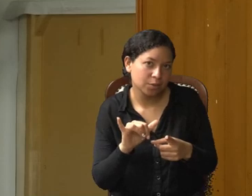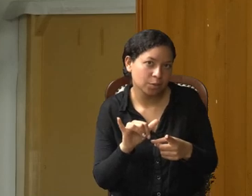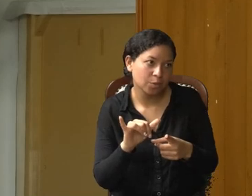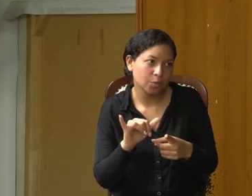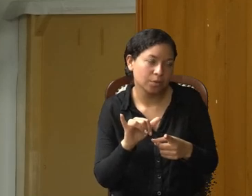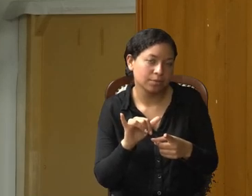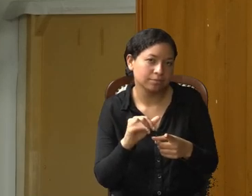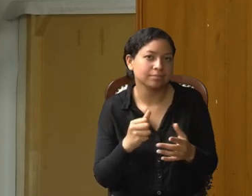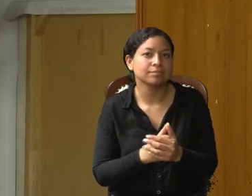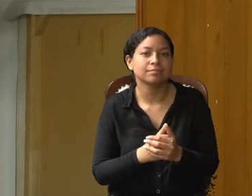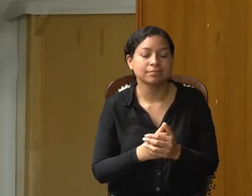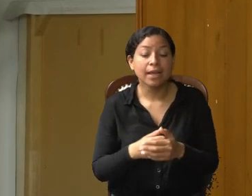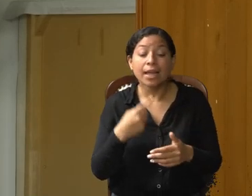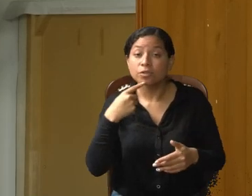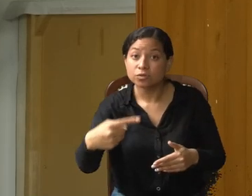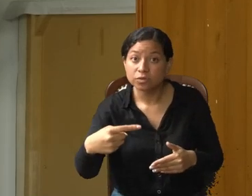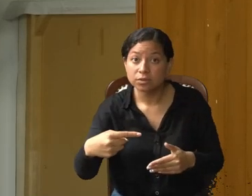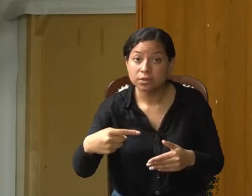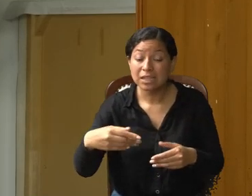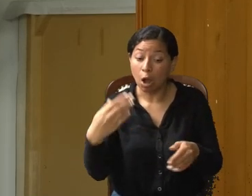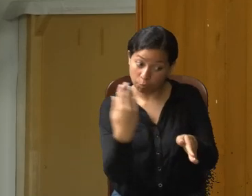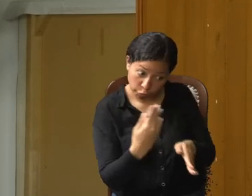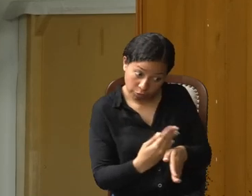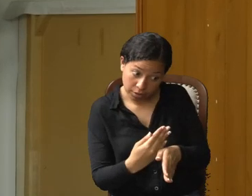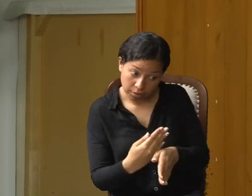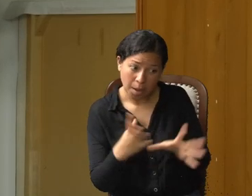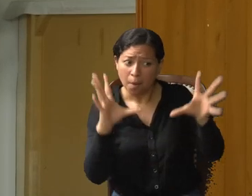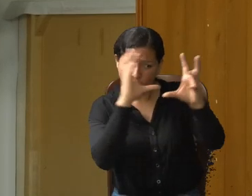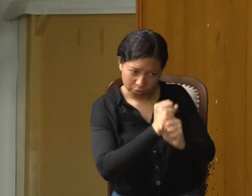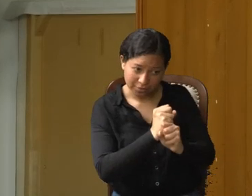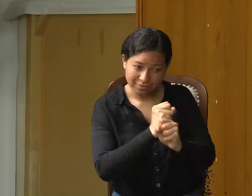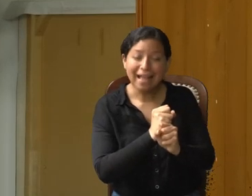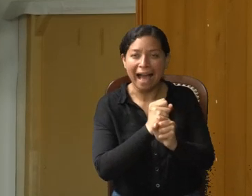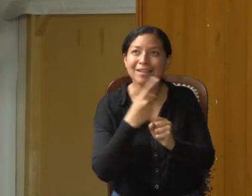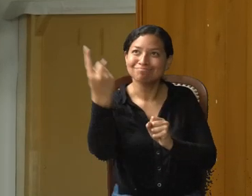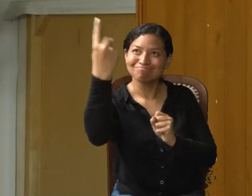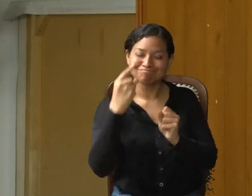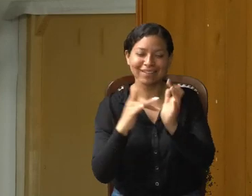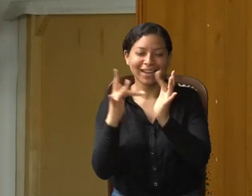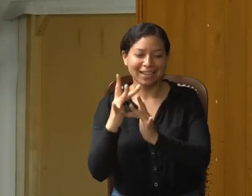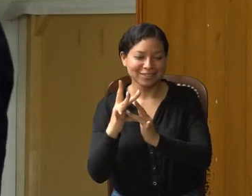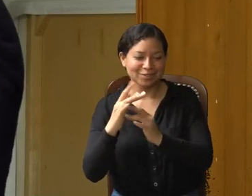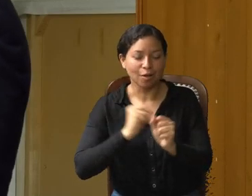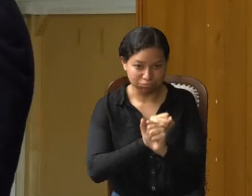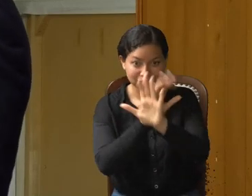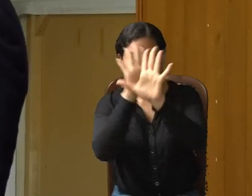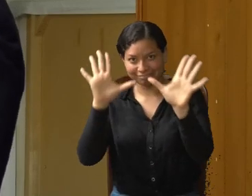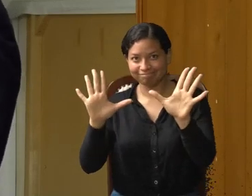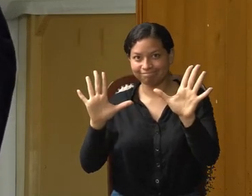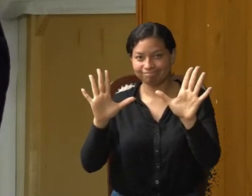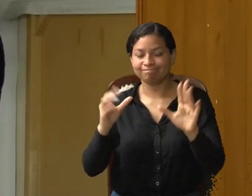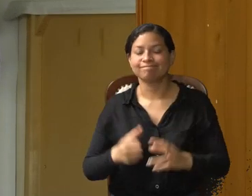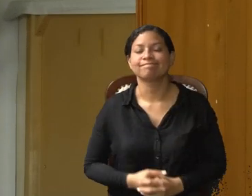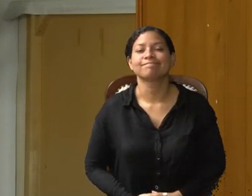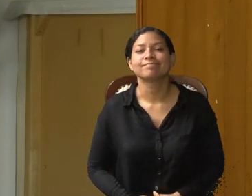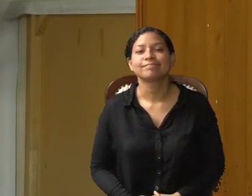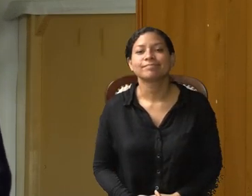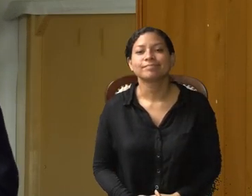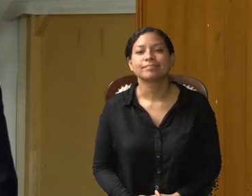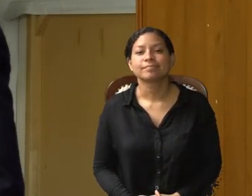que iba a iluminar esas tinieblas. ¿Quién era quién? Cristo Jesús. Muy bien. Ahora sí